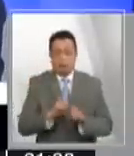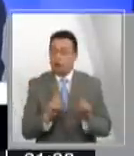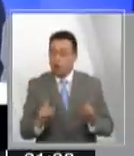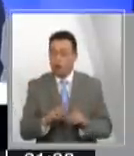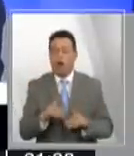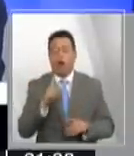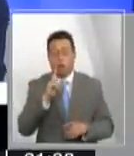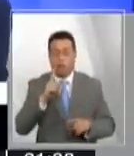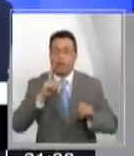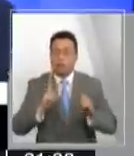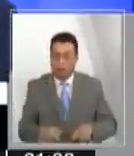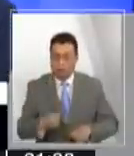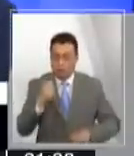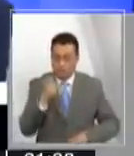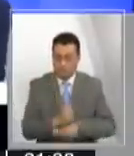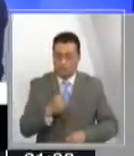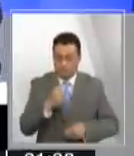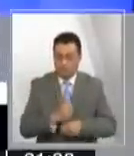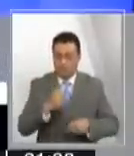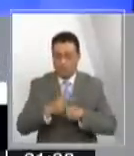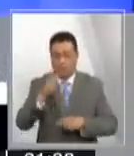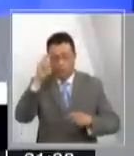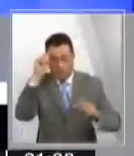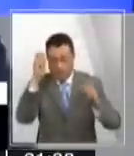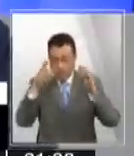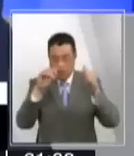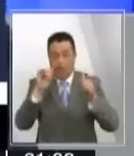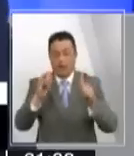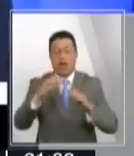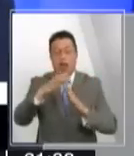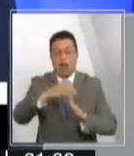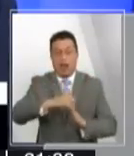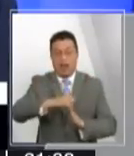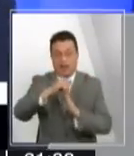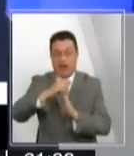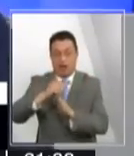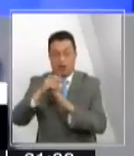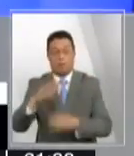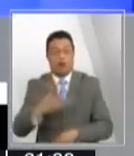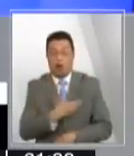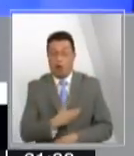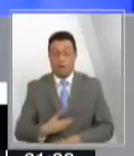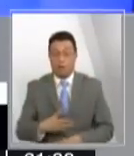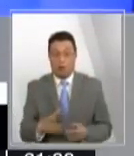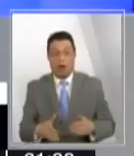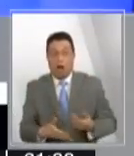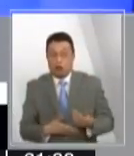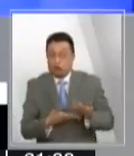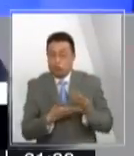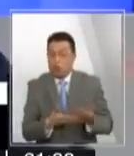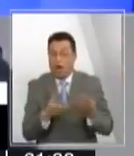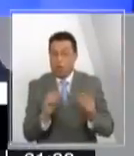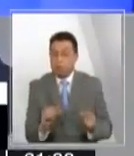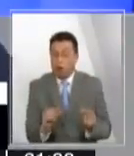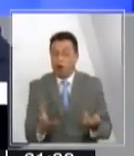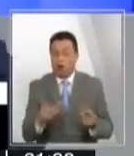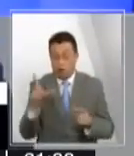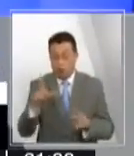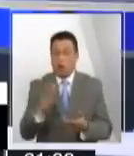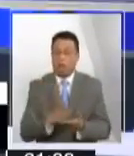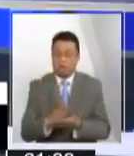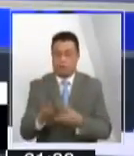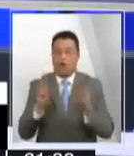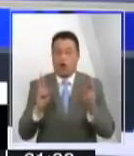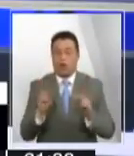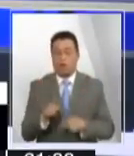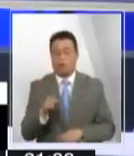trabajo, mucha definición de ideas y de liderazgos. El gobierno nos está ayudando, yo espero que a partir del lunes comience a hacerlo. Usted es